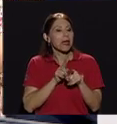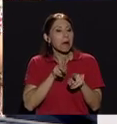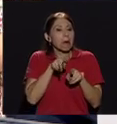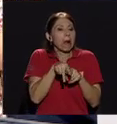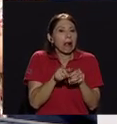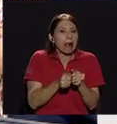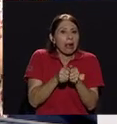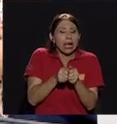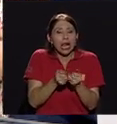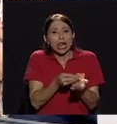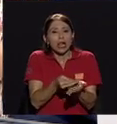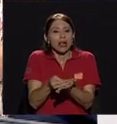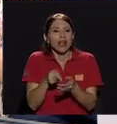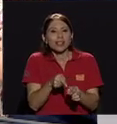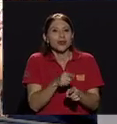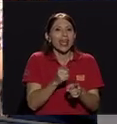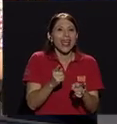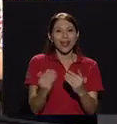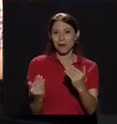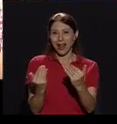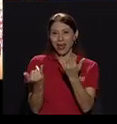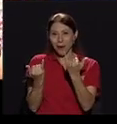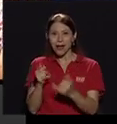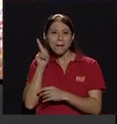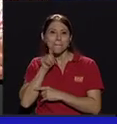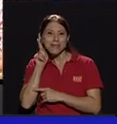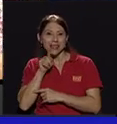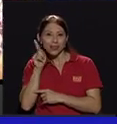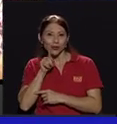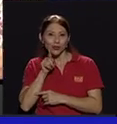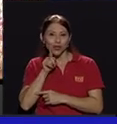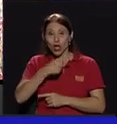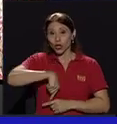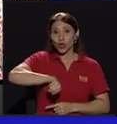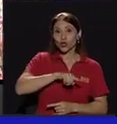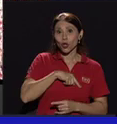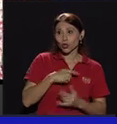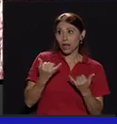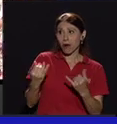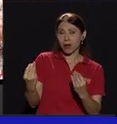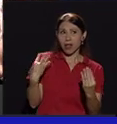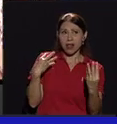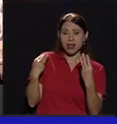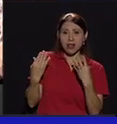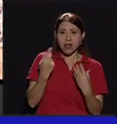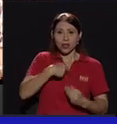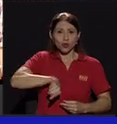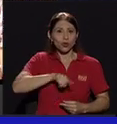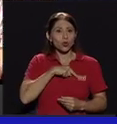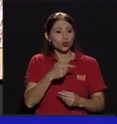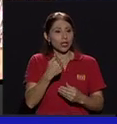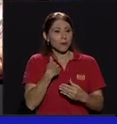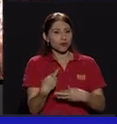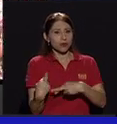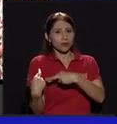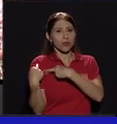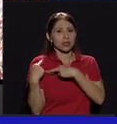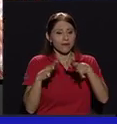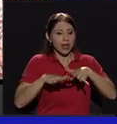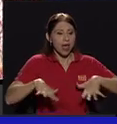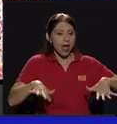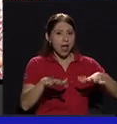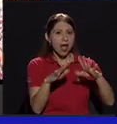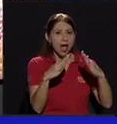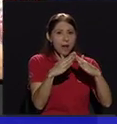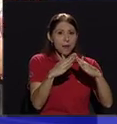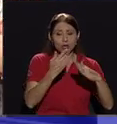mitos, enfrentando también las disposiciones que nos dice que la responsabilidad del ámbito doméstico y de las hijas y los hijos es